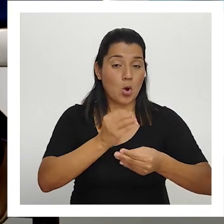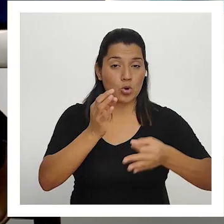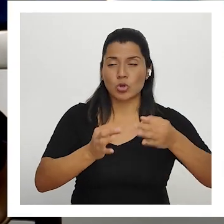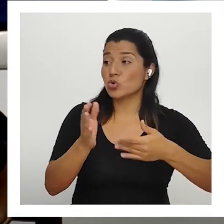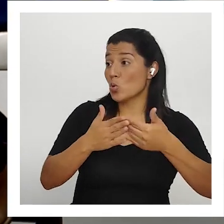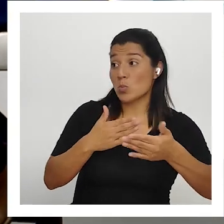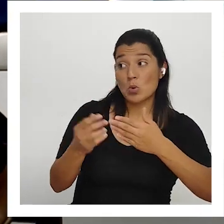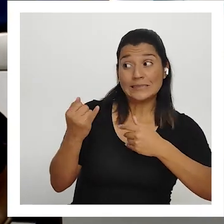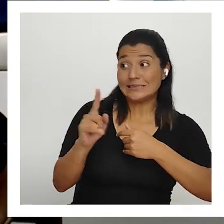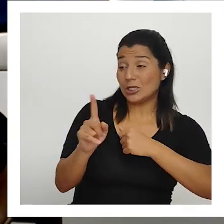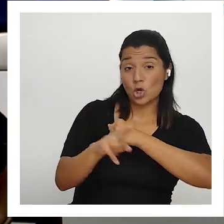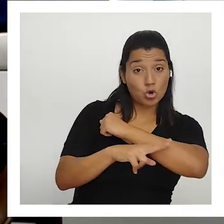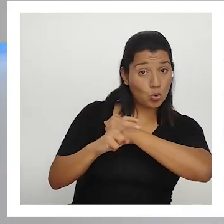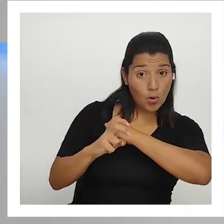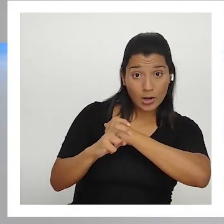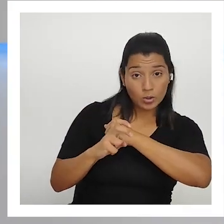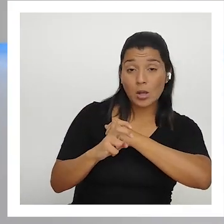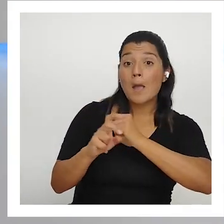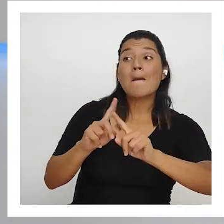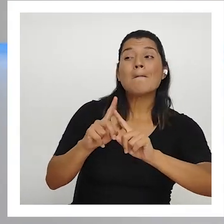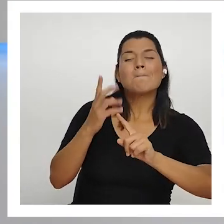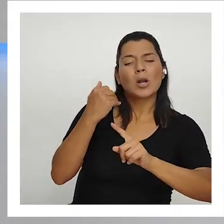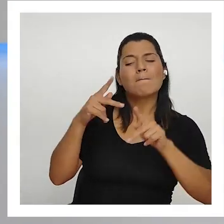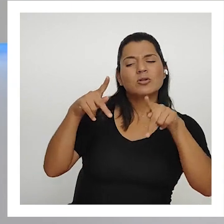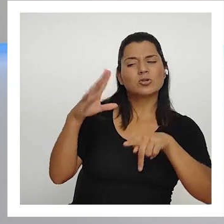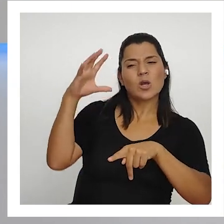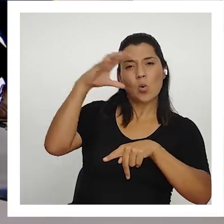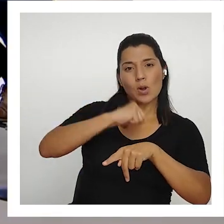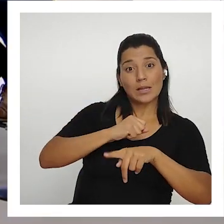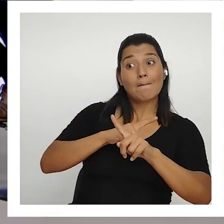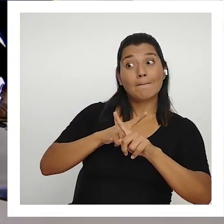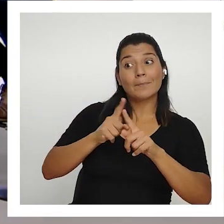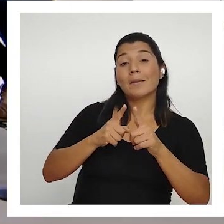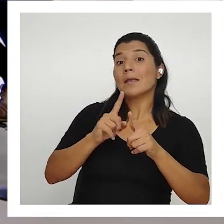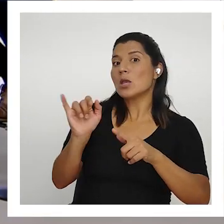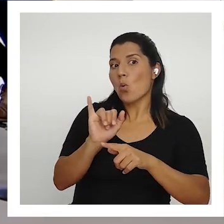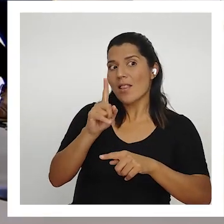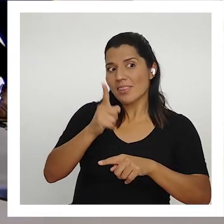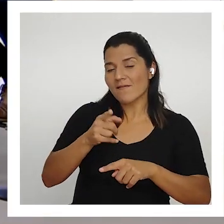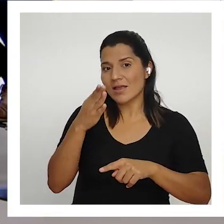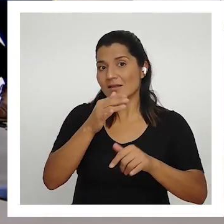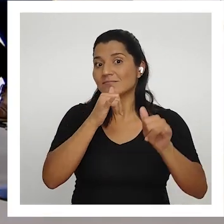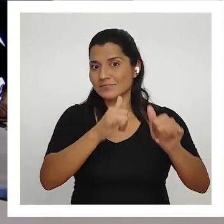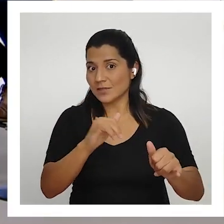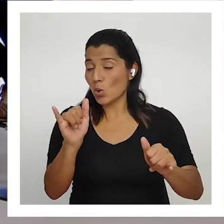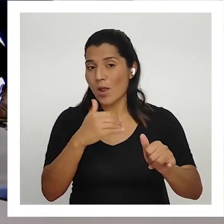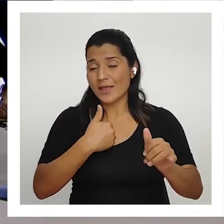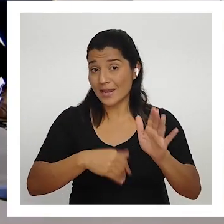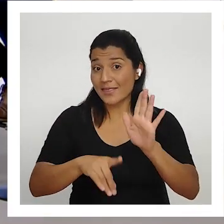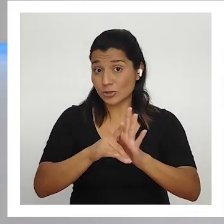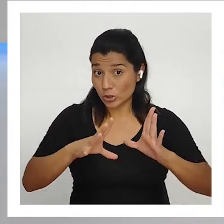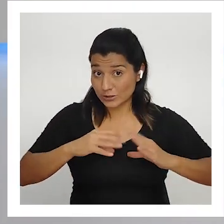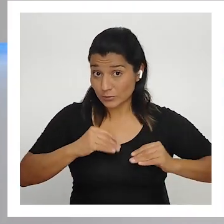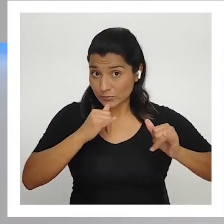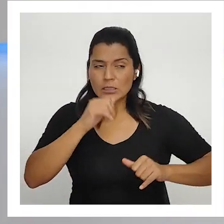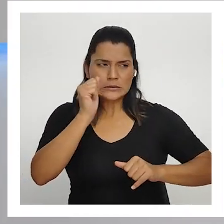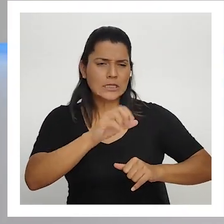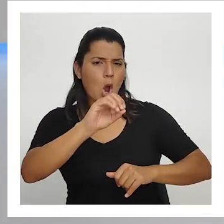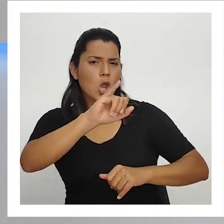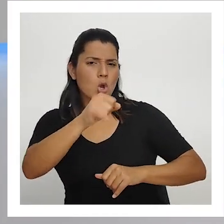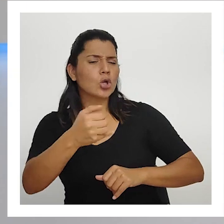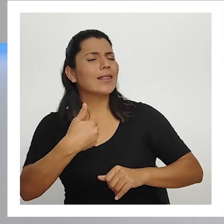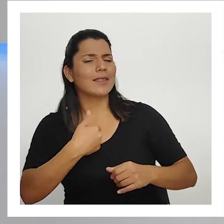una persona que no conocemos su nombre completo. Los nombres que nos han facilitado muy probablemente sean nombres falsos, y entonces requiere un abordaje investigativo